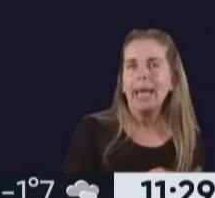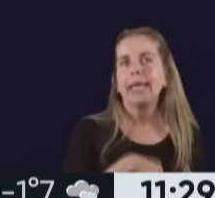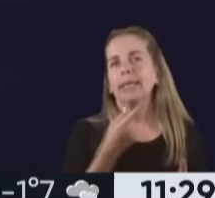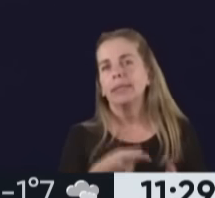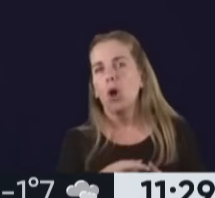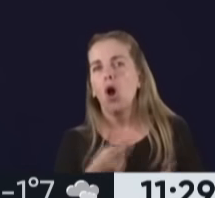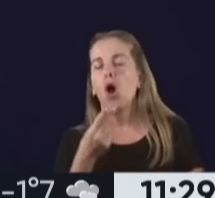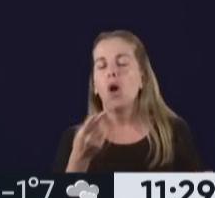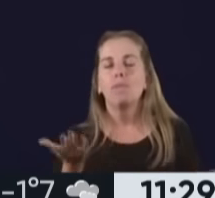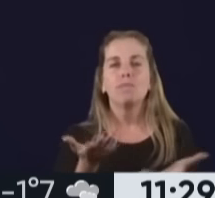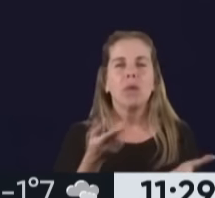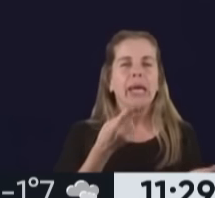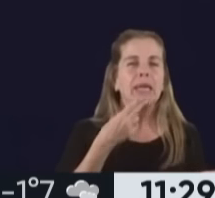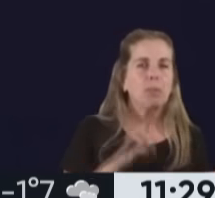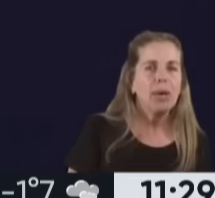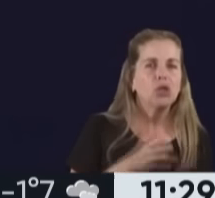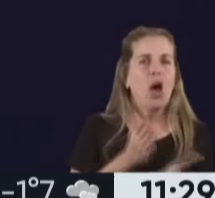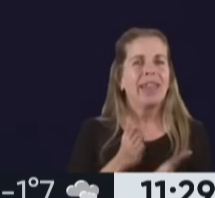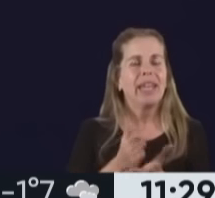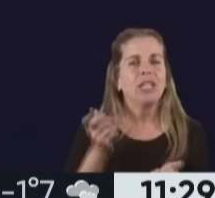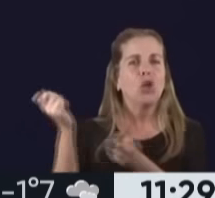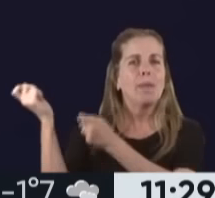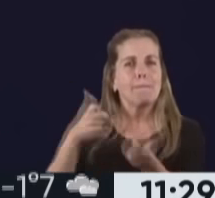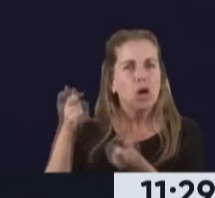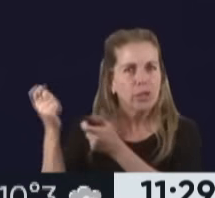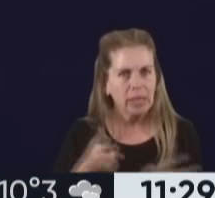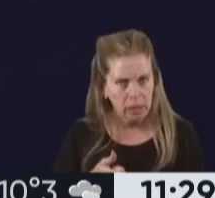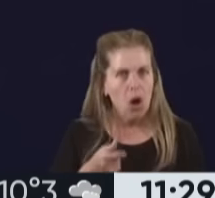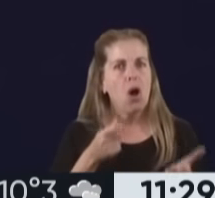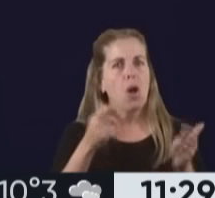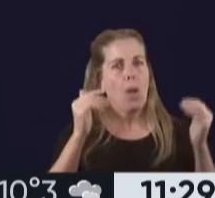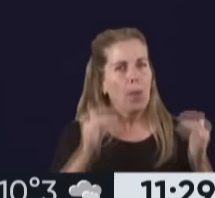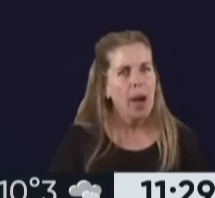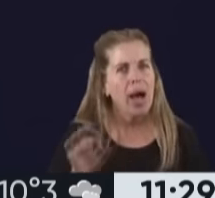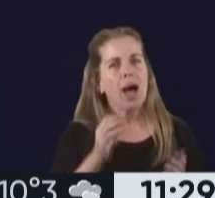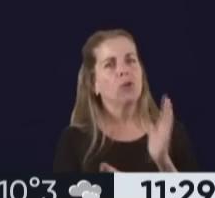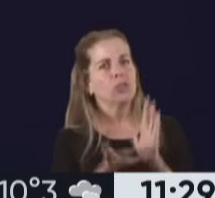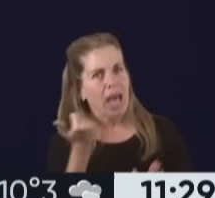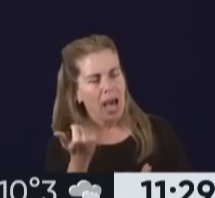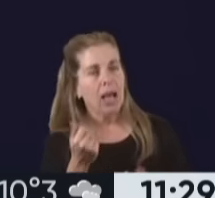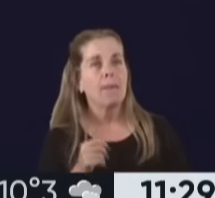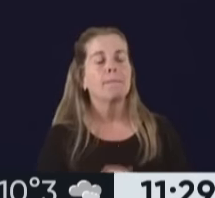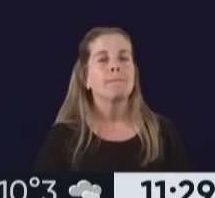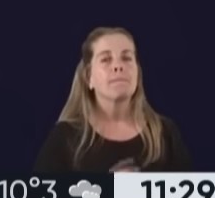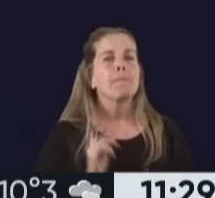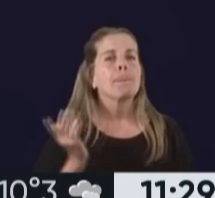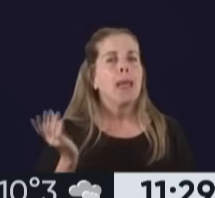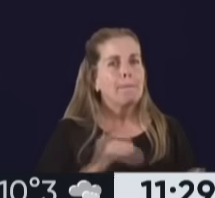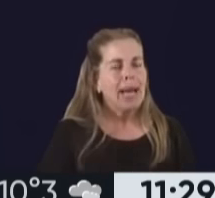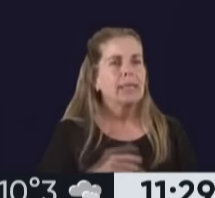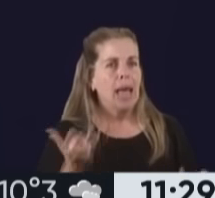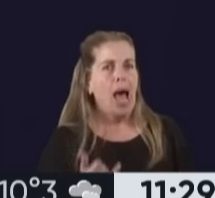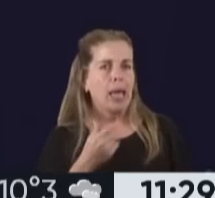de agroexportación, pero además llevamos una relación honesta con los contribuyentes